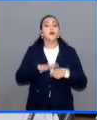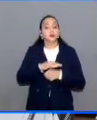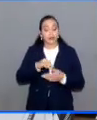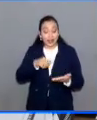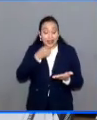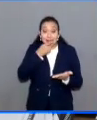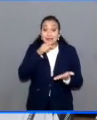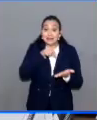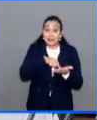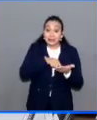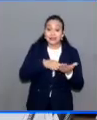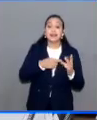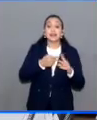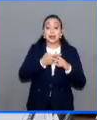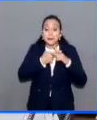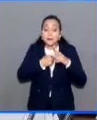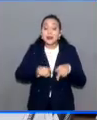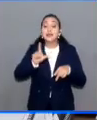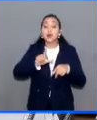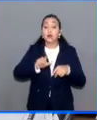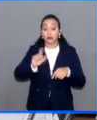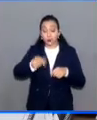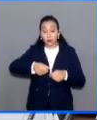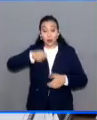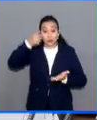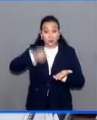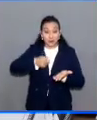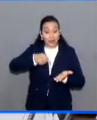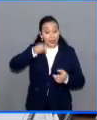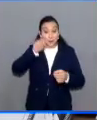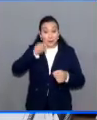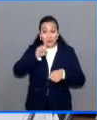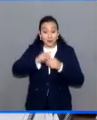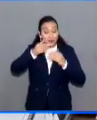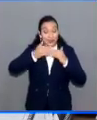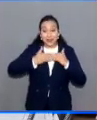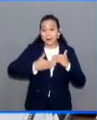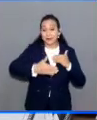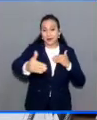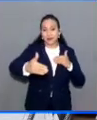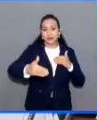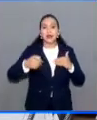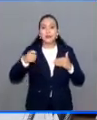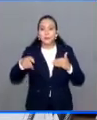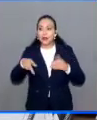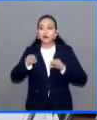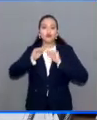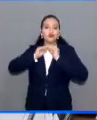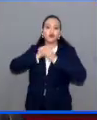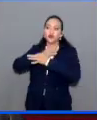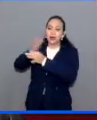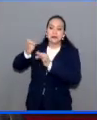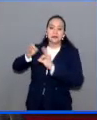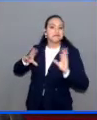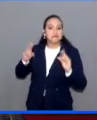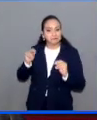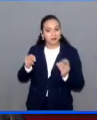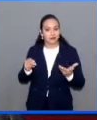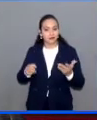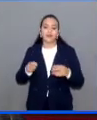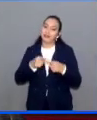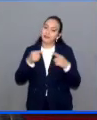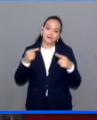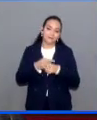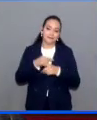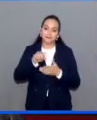surtirá efectos a partir de su aprobación. Claro. Eso solo lo hace inválido, y ya que quede sin efectos. La resolución